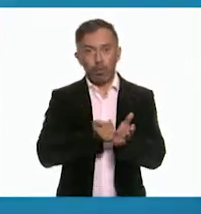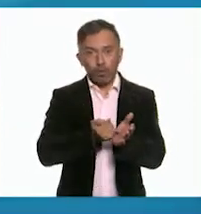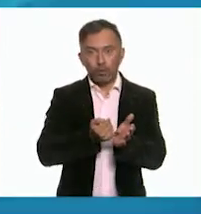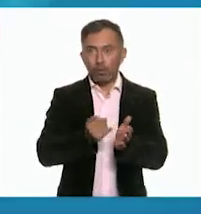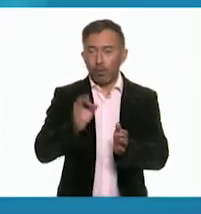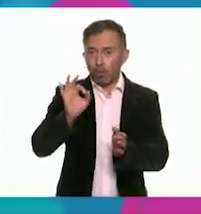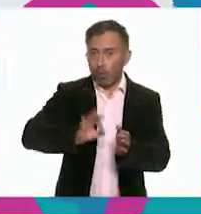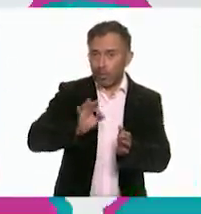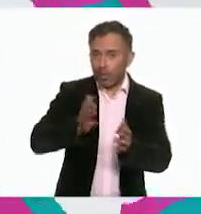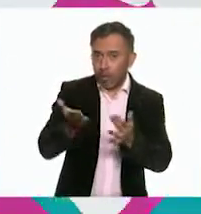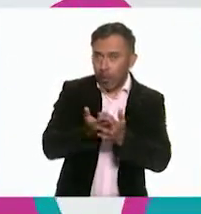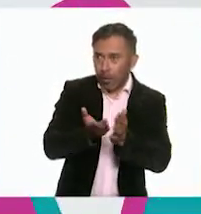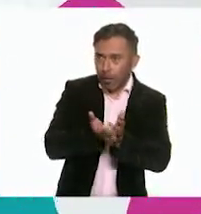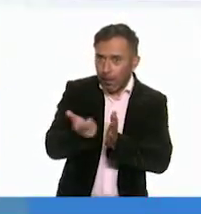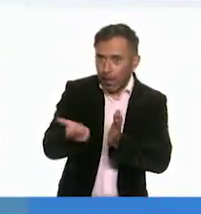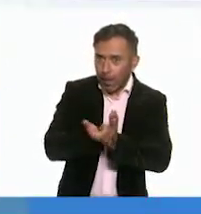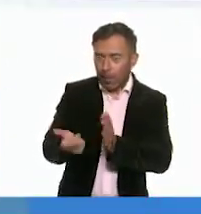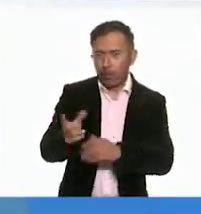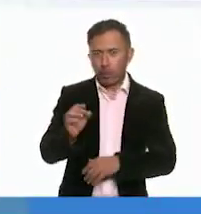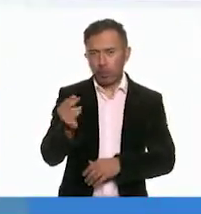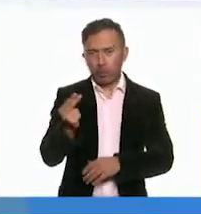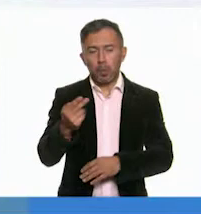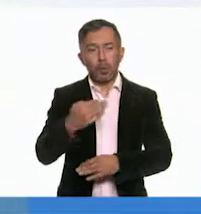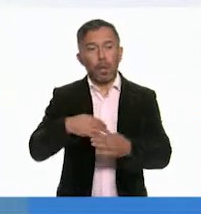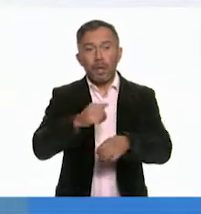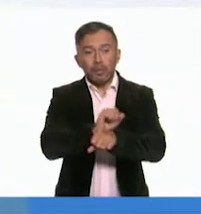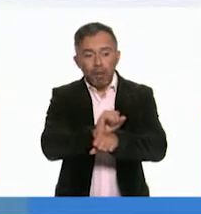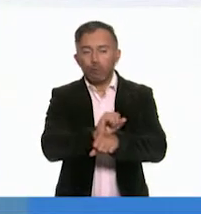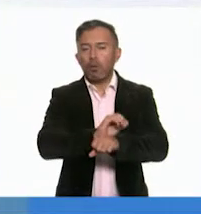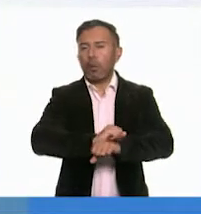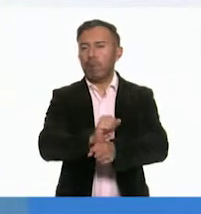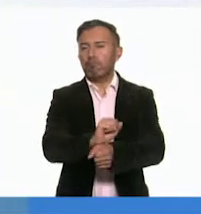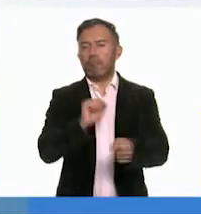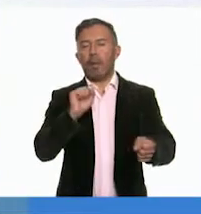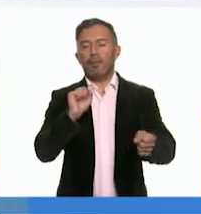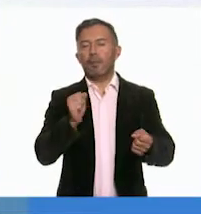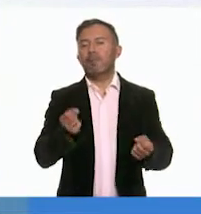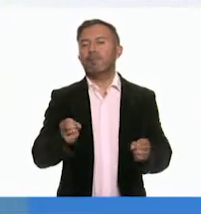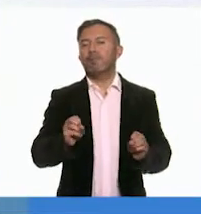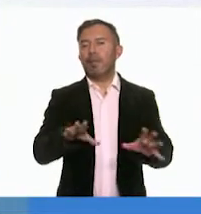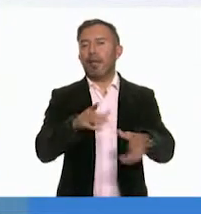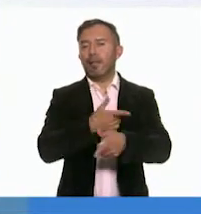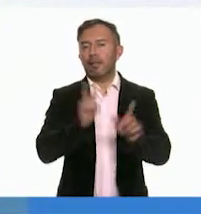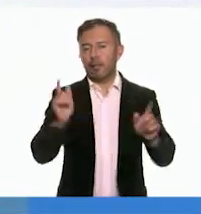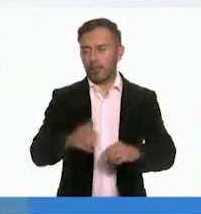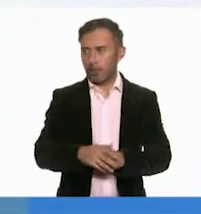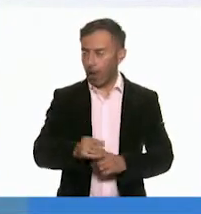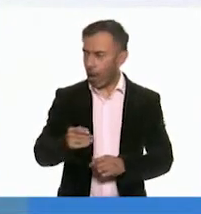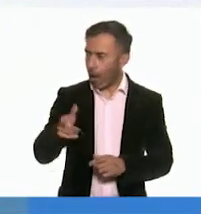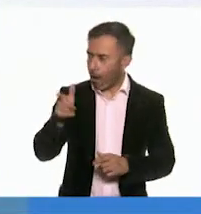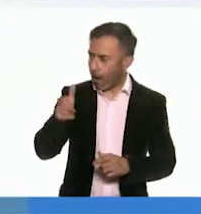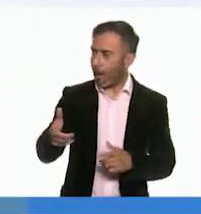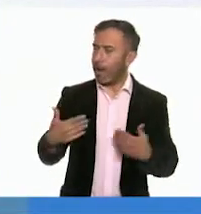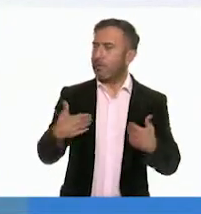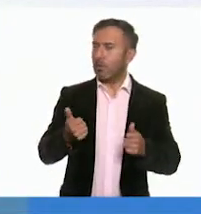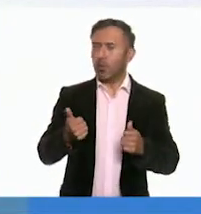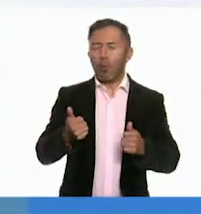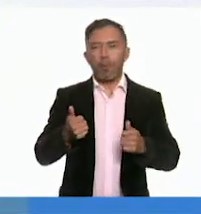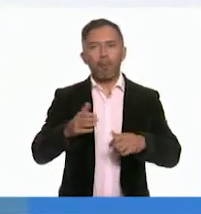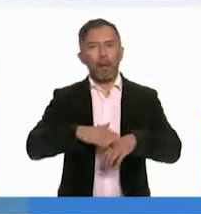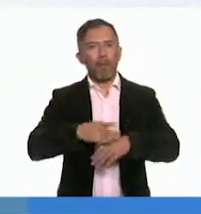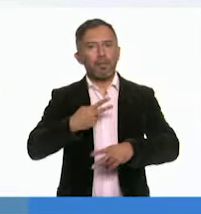se darán por libres. Ah, ahora entiendo cómo es que logró juntar una tropa tan grande. Estas